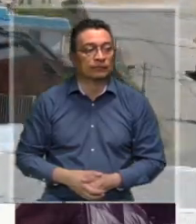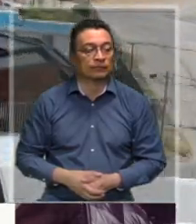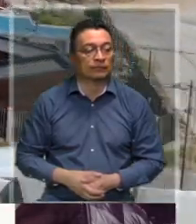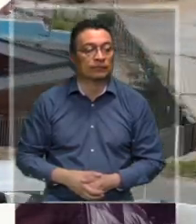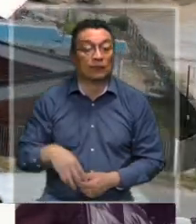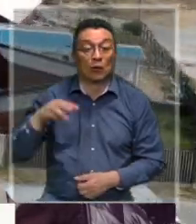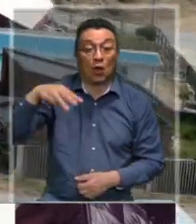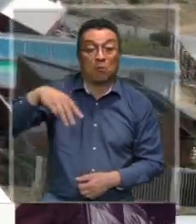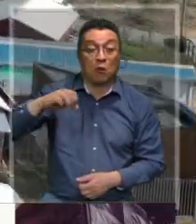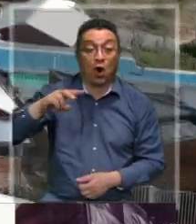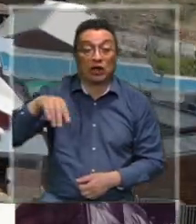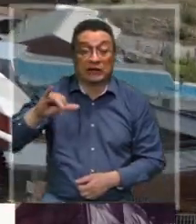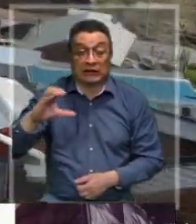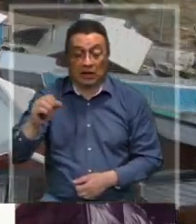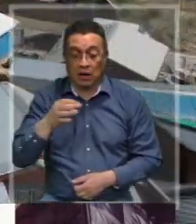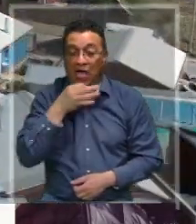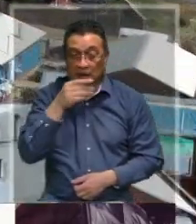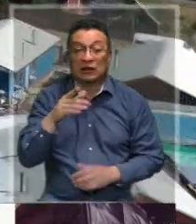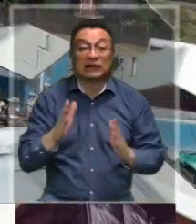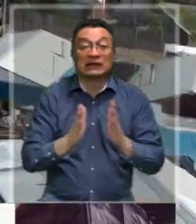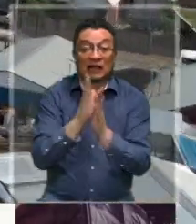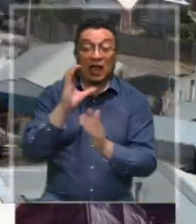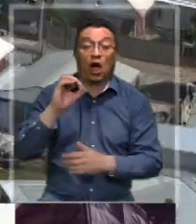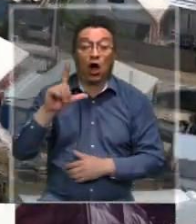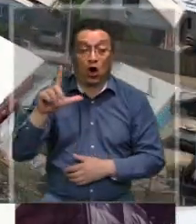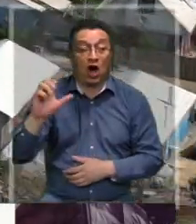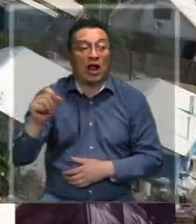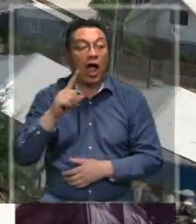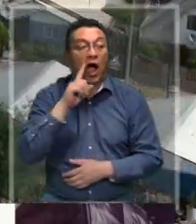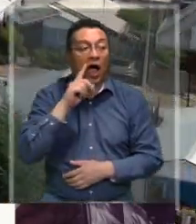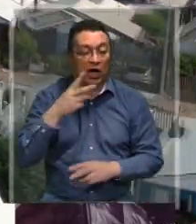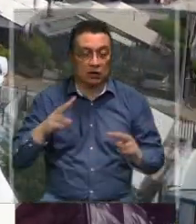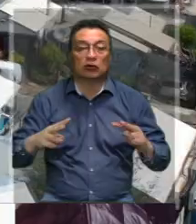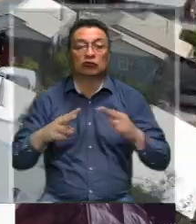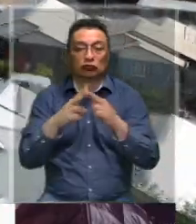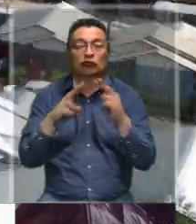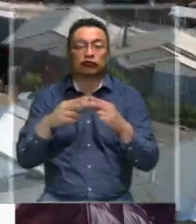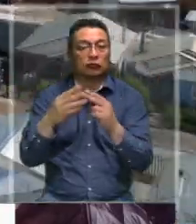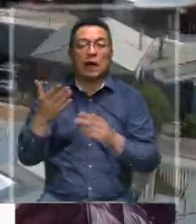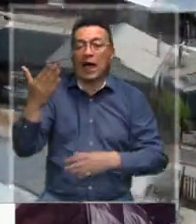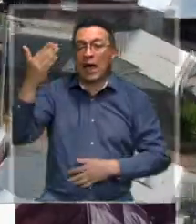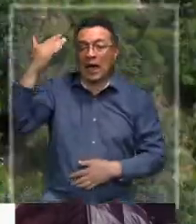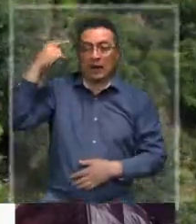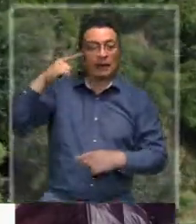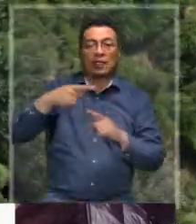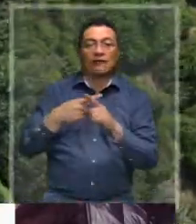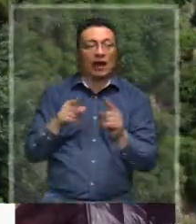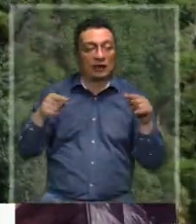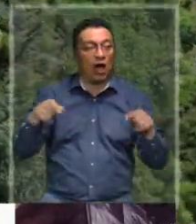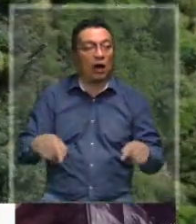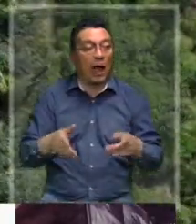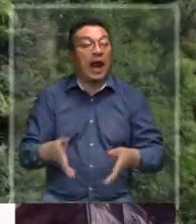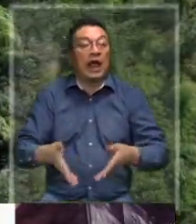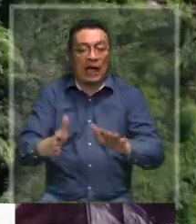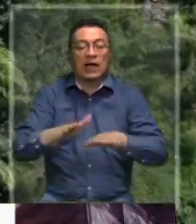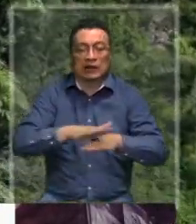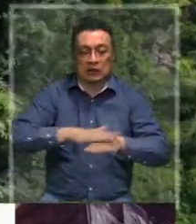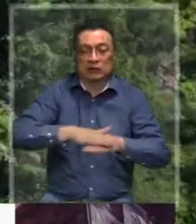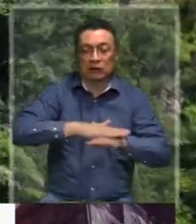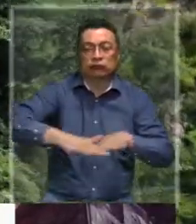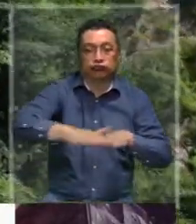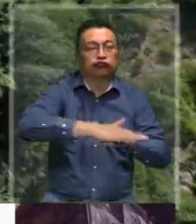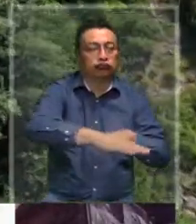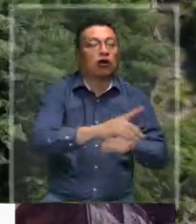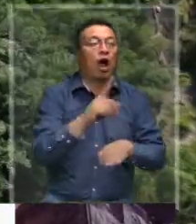Mónica reconoce que esta Santa Olga ahora tiene una infraestructura impensada antes del megaincendio. Hoy las calles están pavimentadas, cuentan